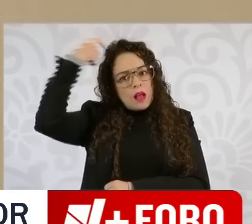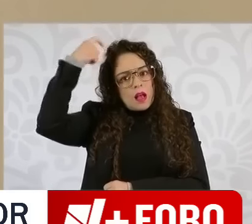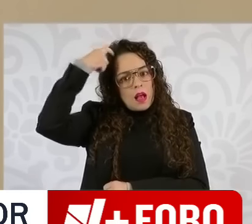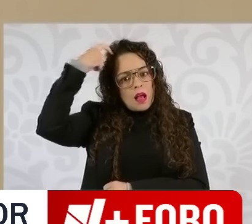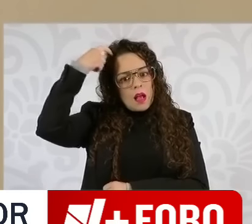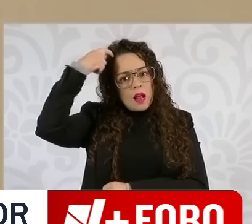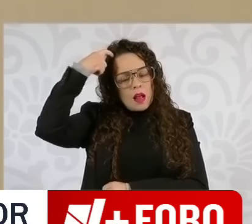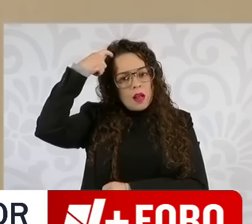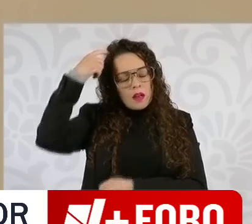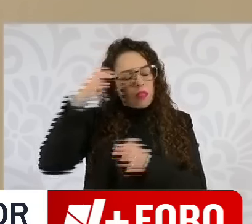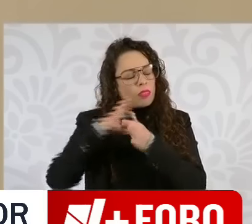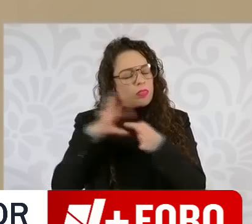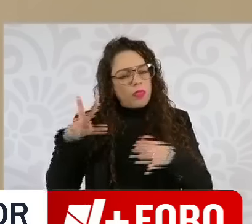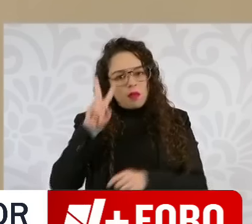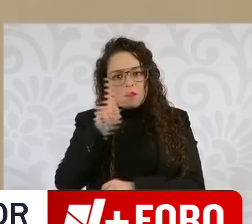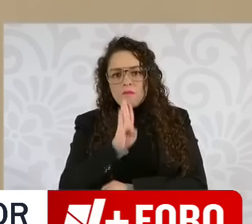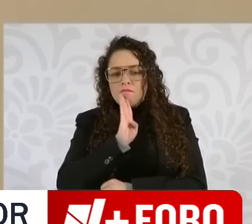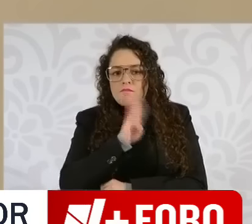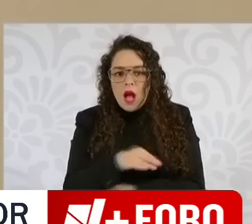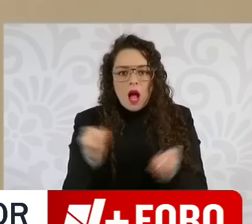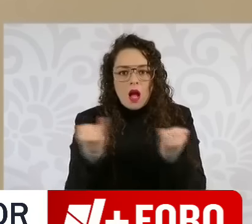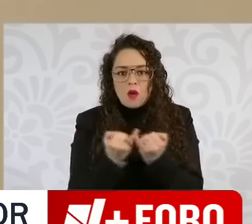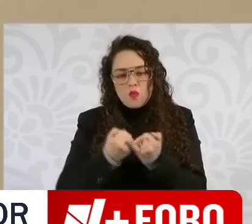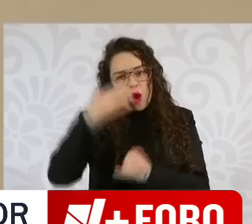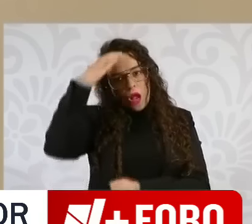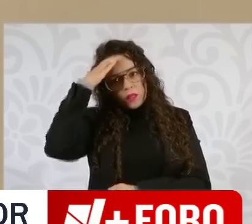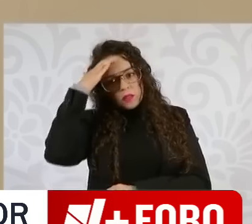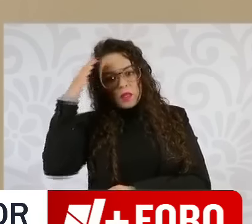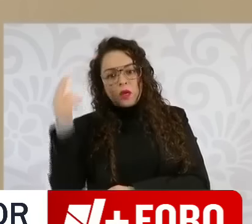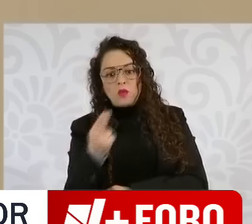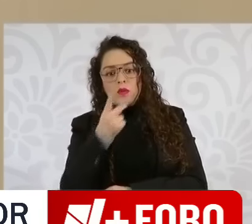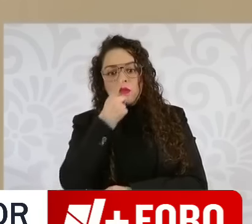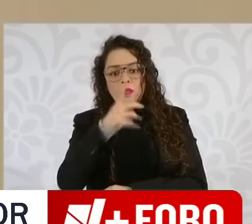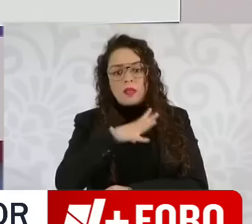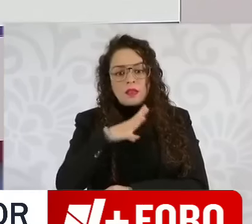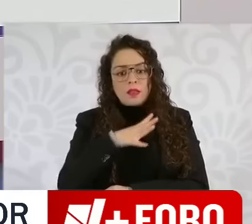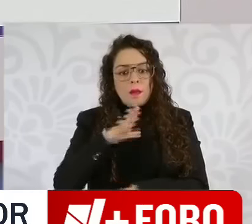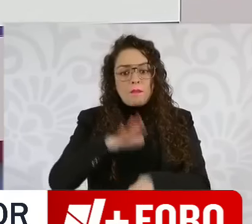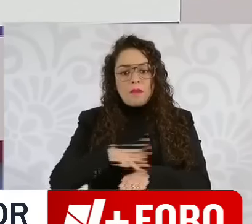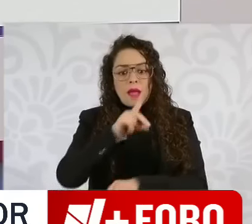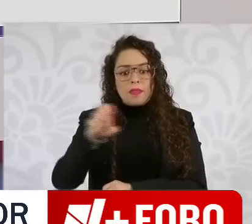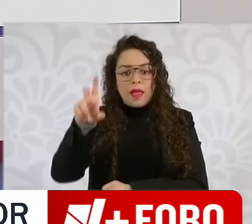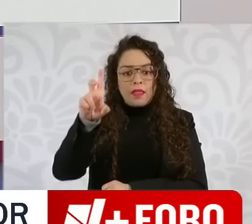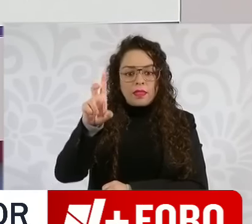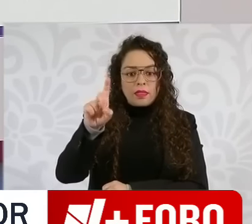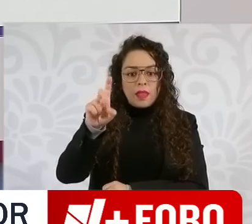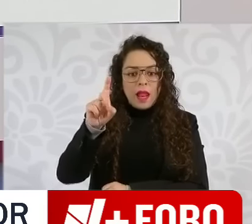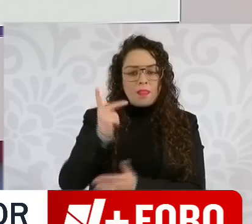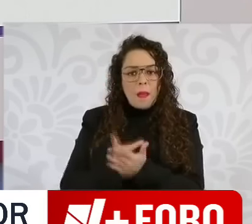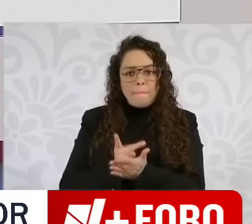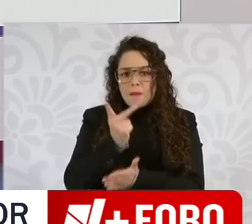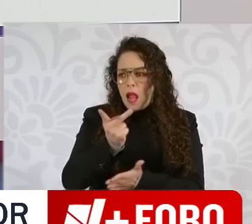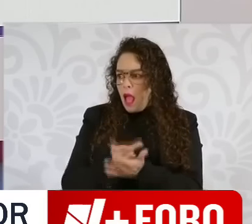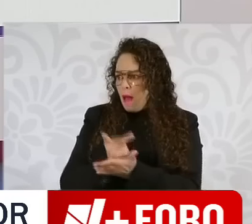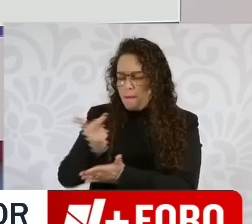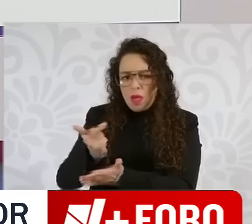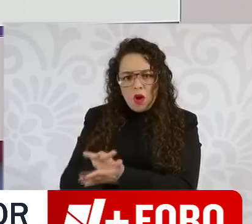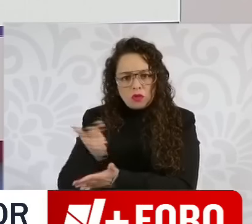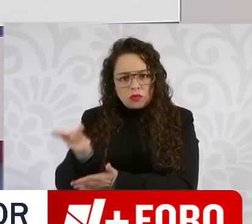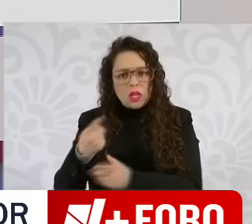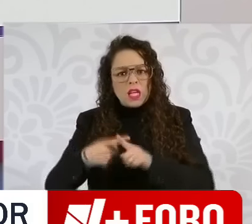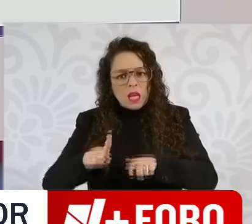referirse también a esto mismo del Poder Judicial y en torno a la aplicación de la reforma que se acaba de hacer y de publicar en la